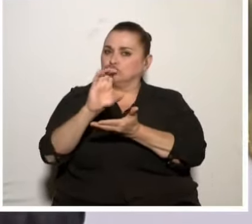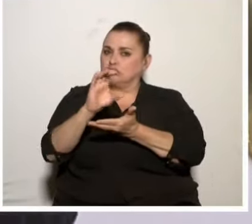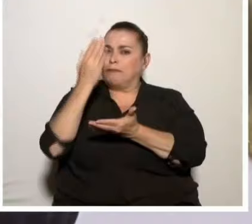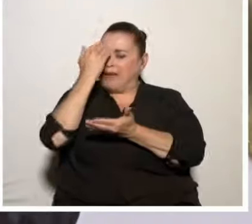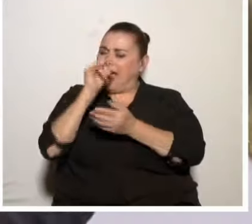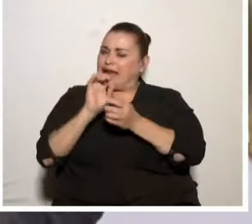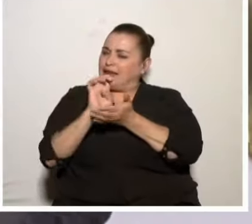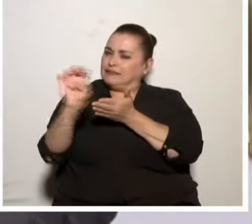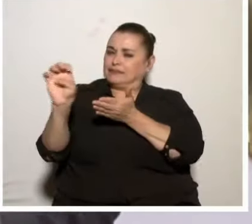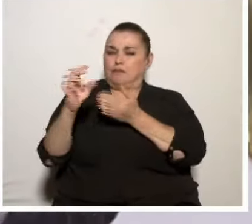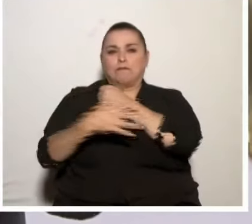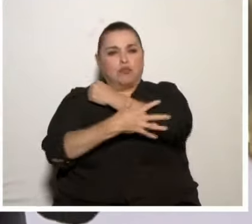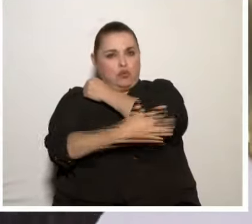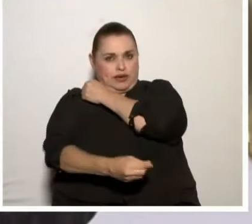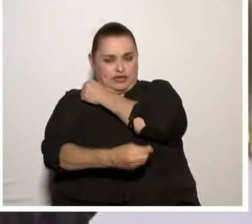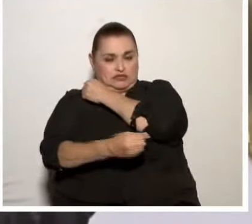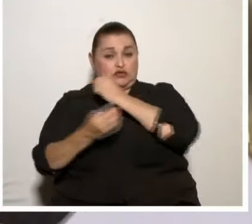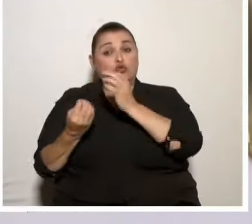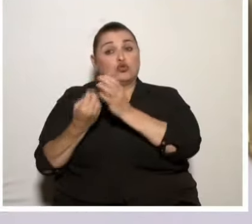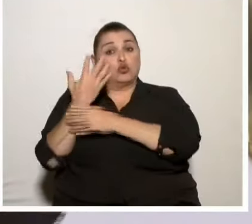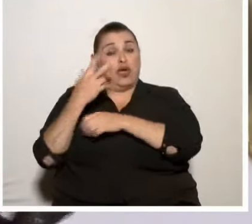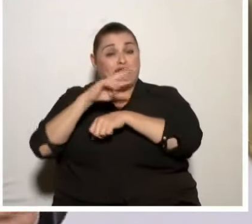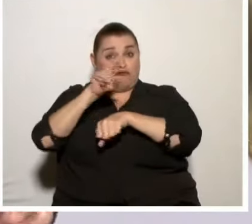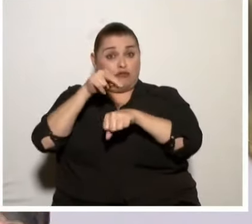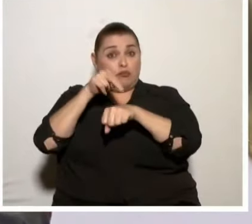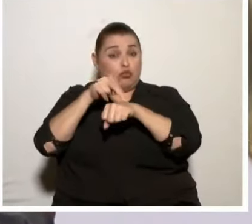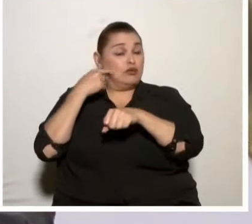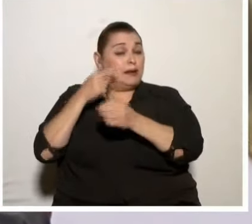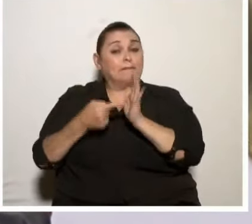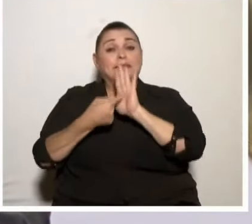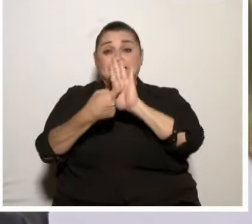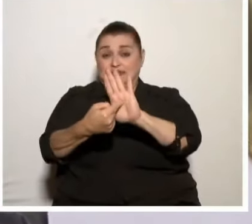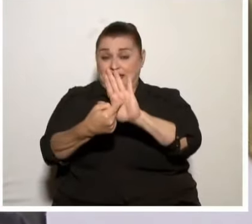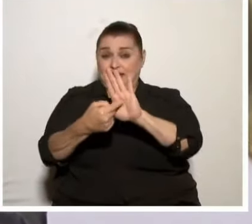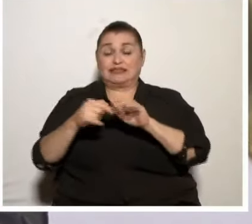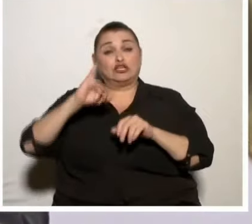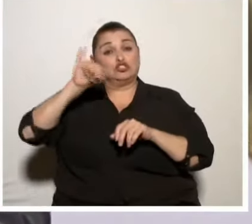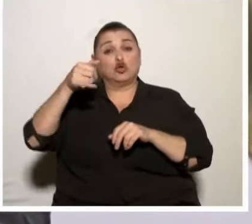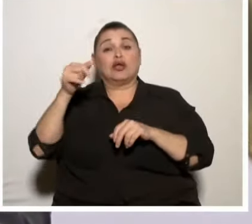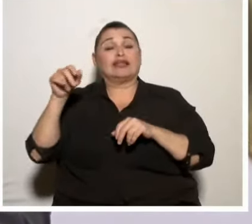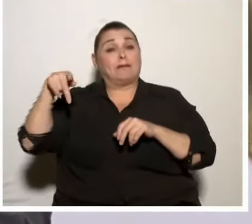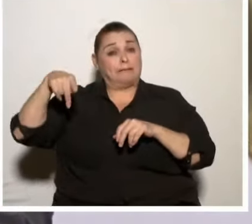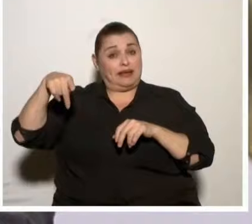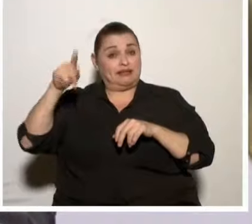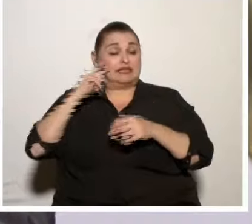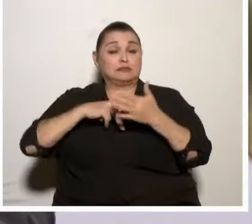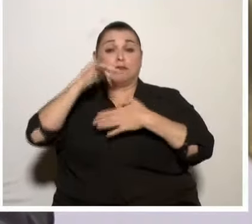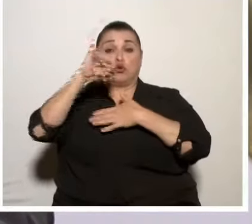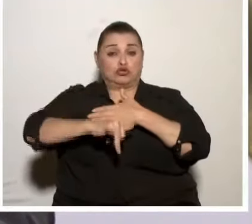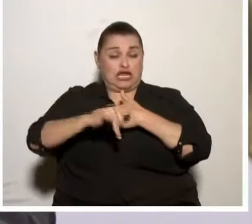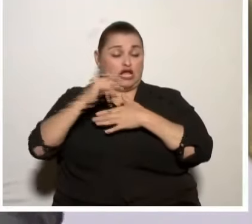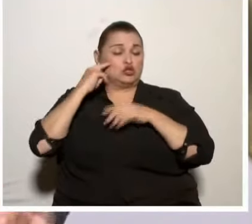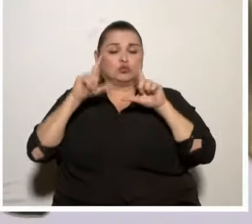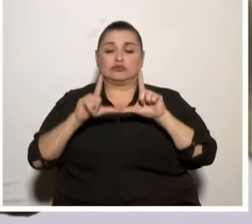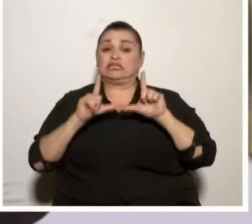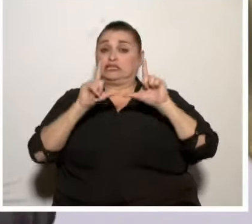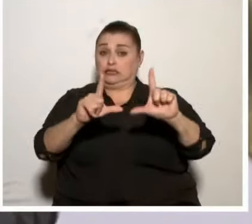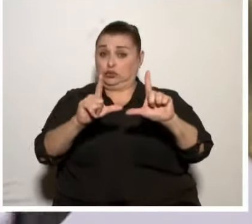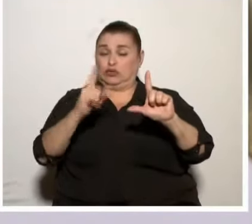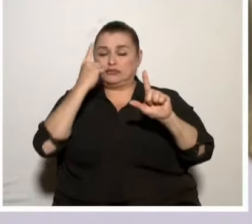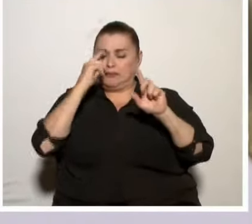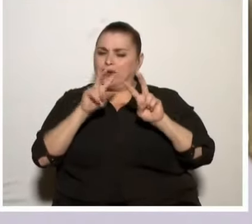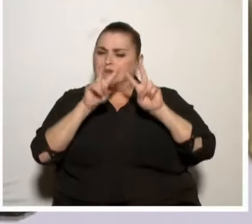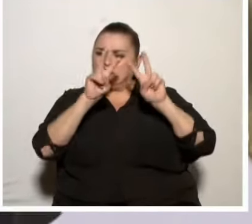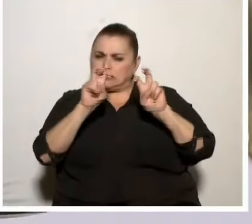el caso de Nueva República, ha presentado incluso a través del diputado Jonathan Prendas un proyecto llamado Titularización para la